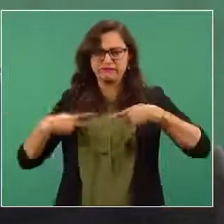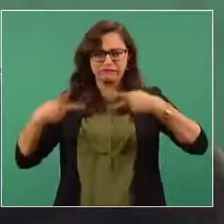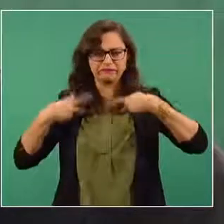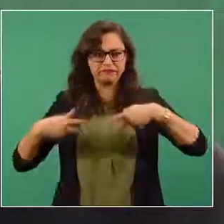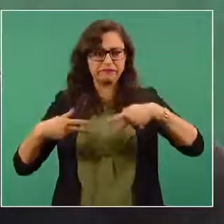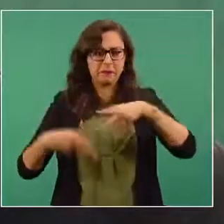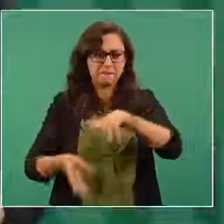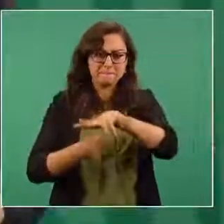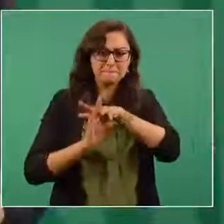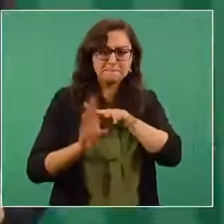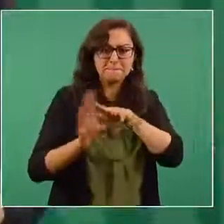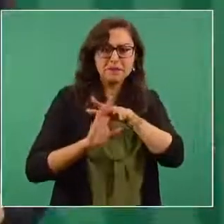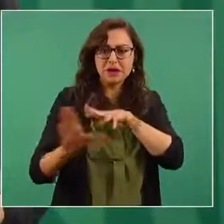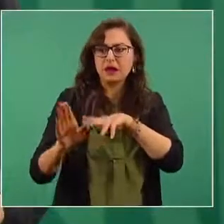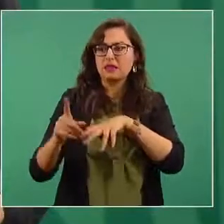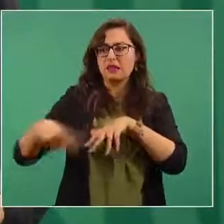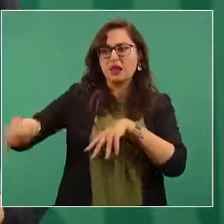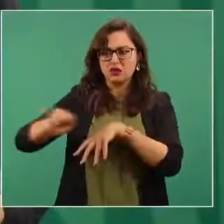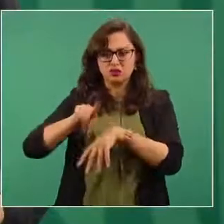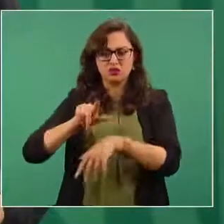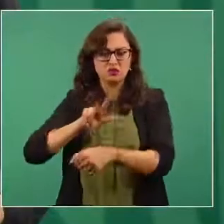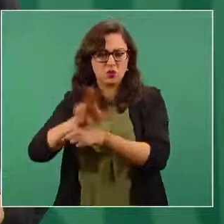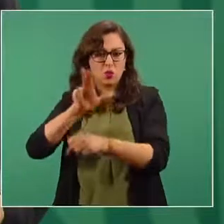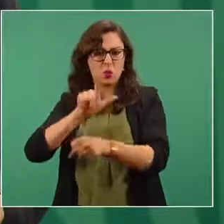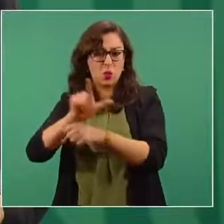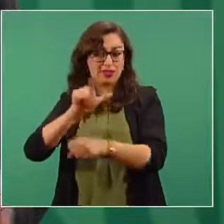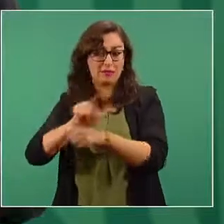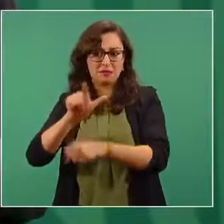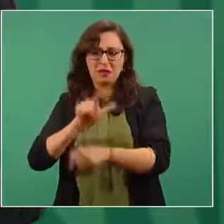migrantes guatemaltecos.